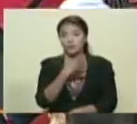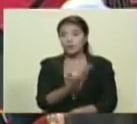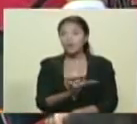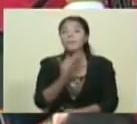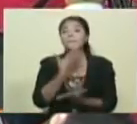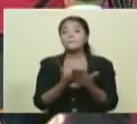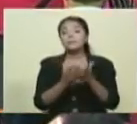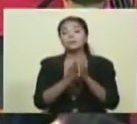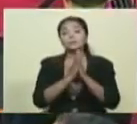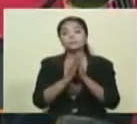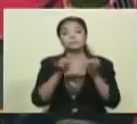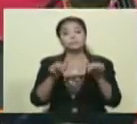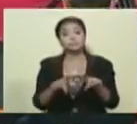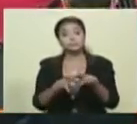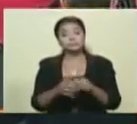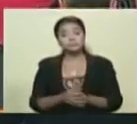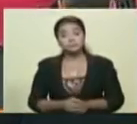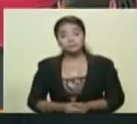pido que